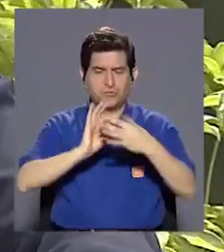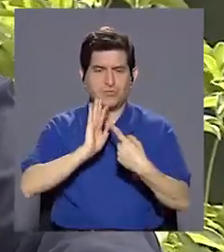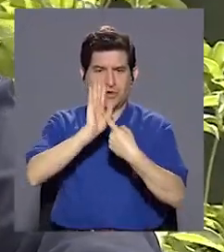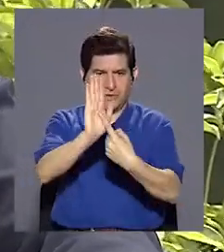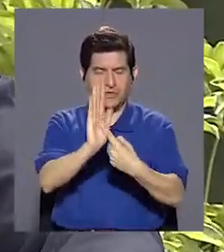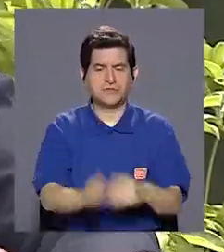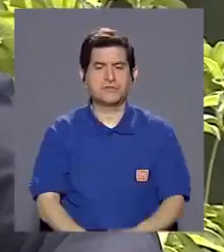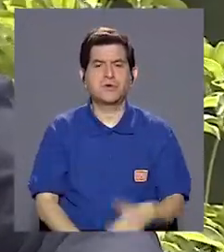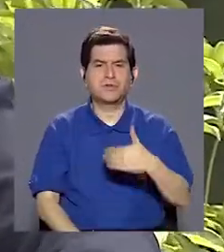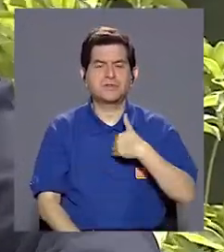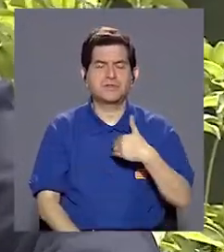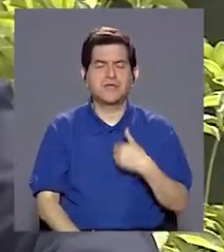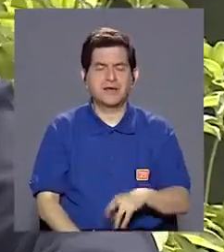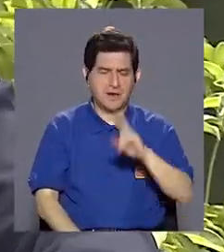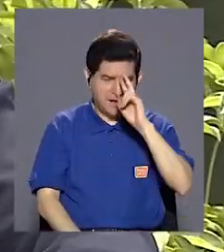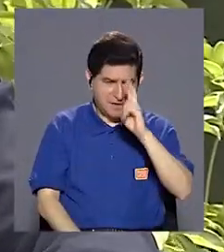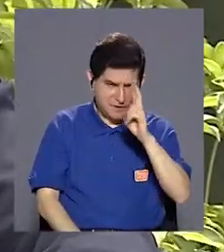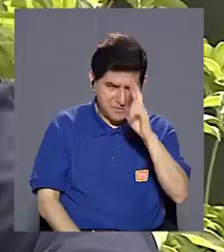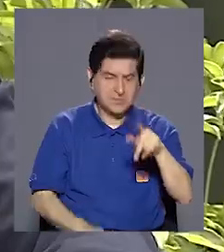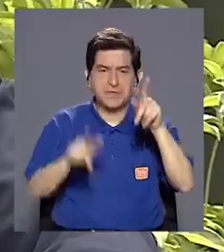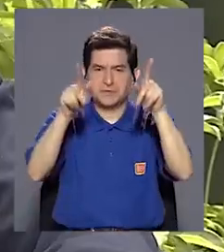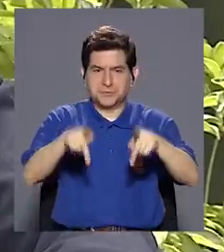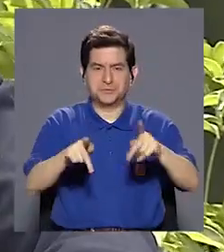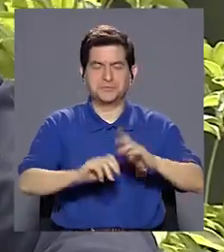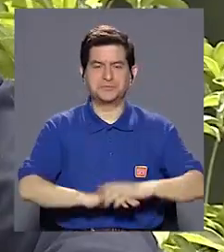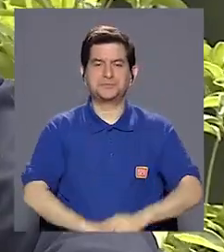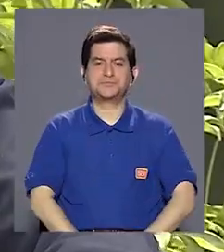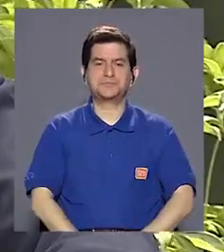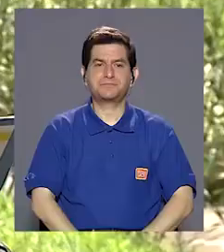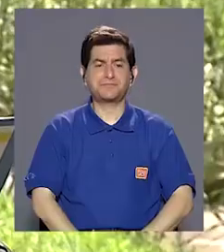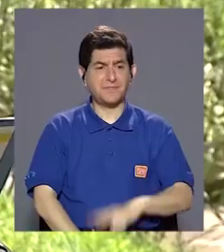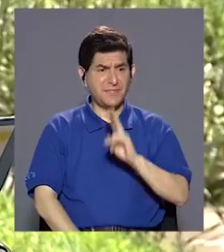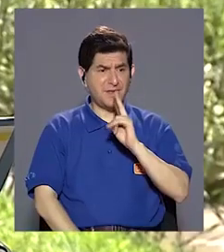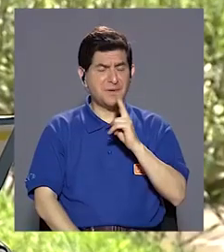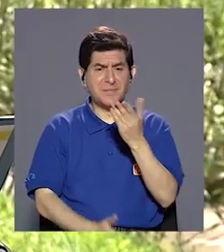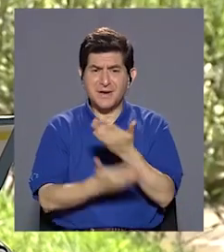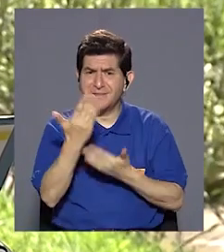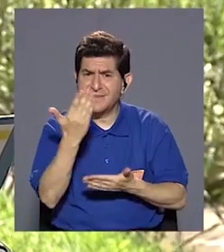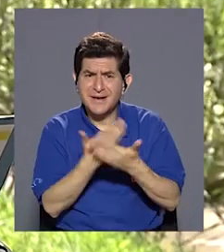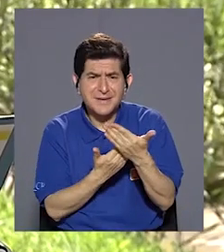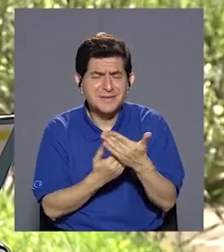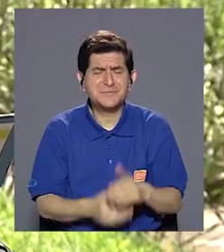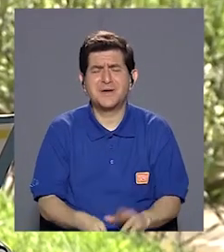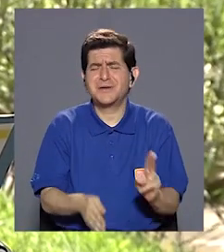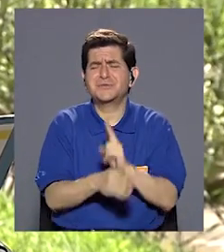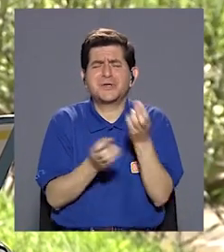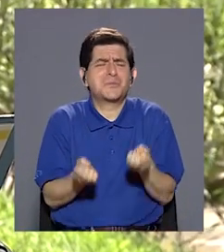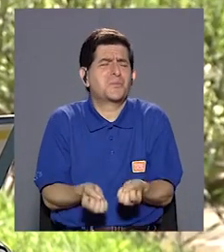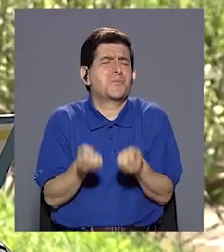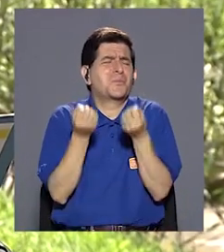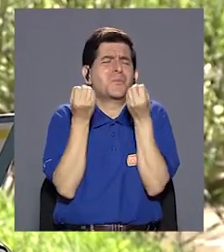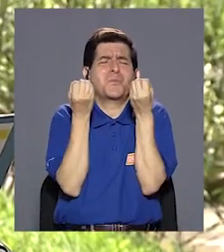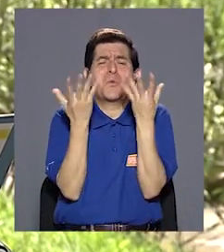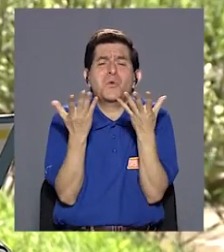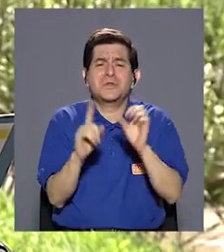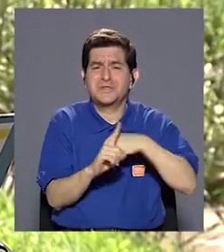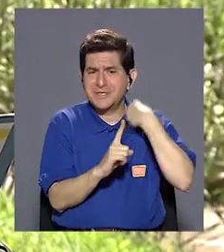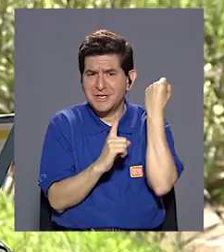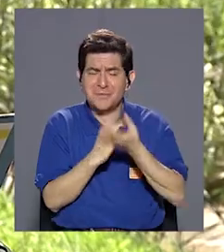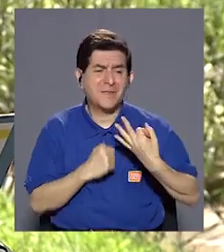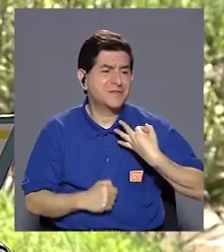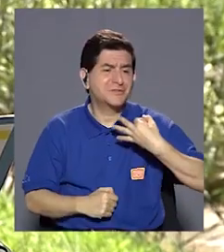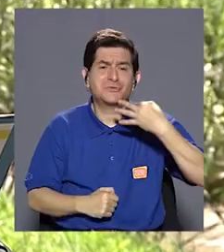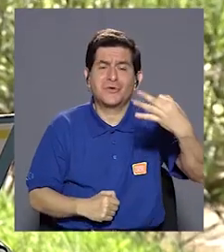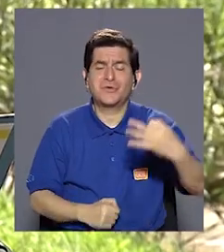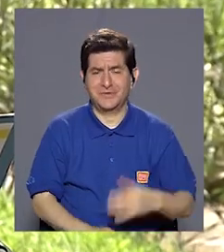y decimos que tenemos cierta cordialidad con la gente. Pues en realidad las manos las usamos para muchísimas, muchísimas